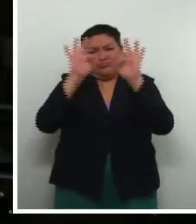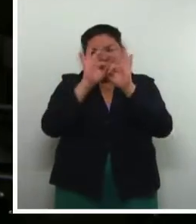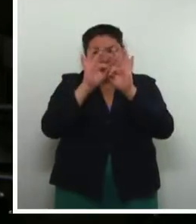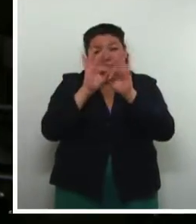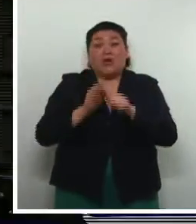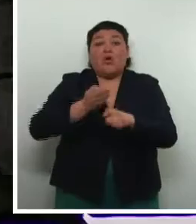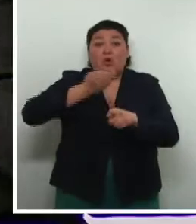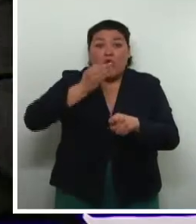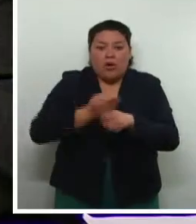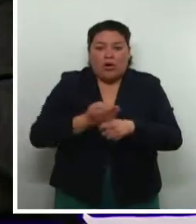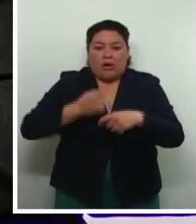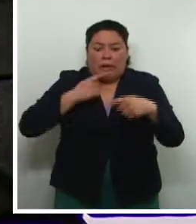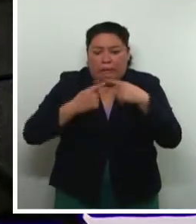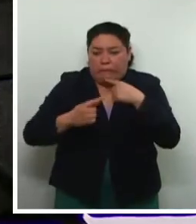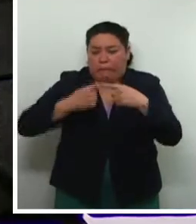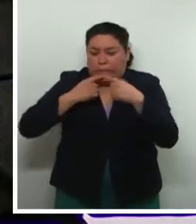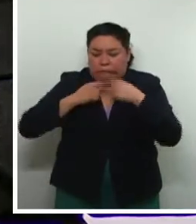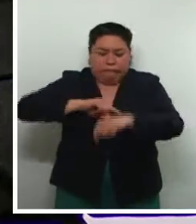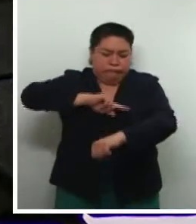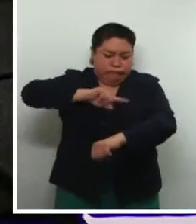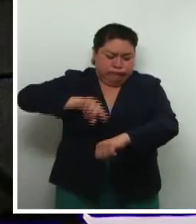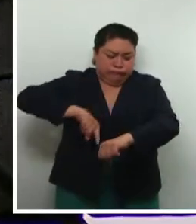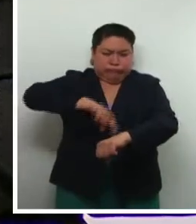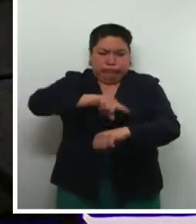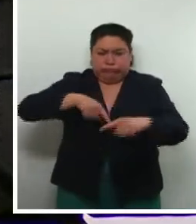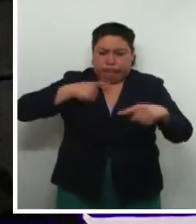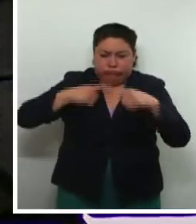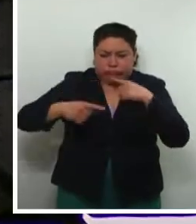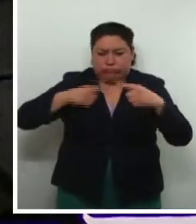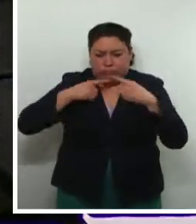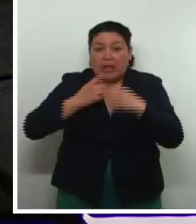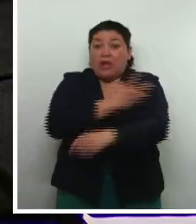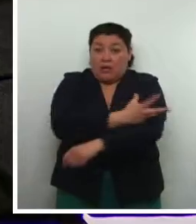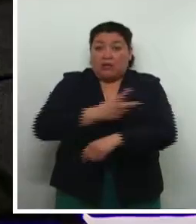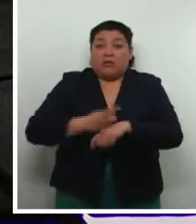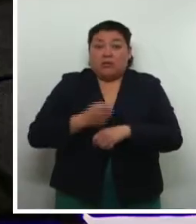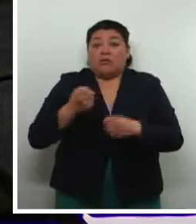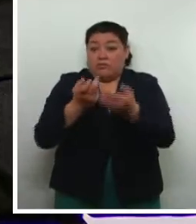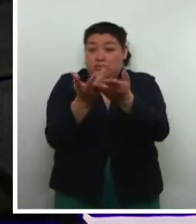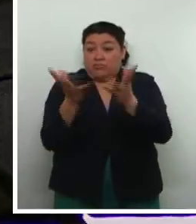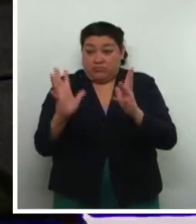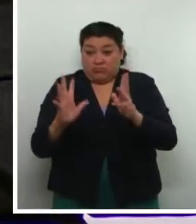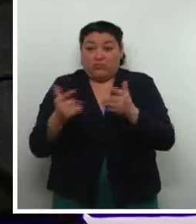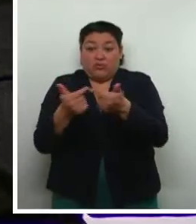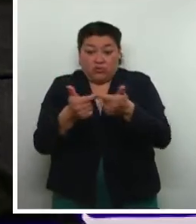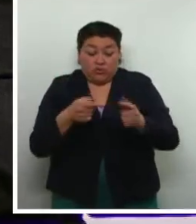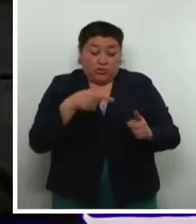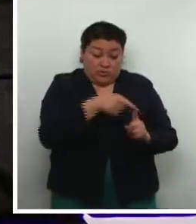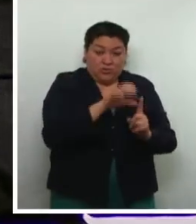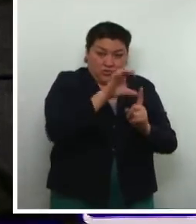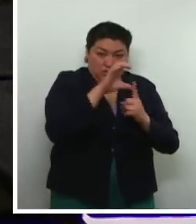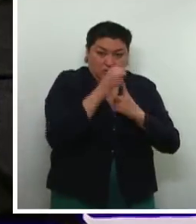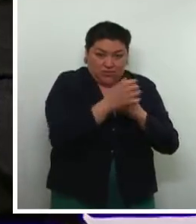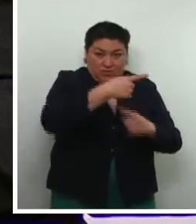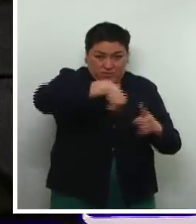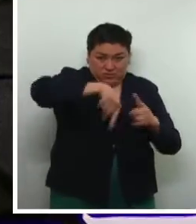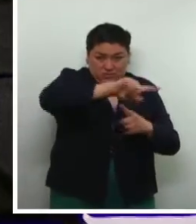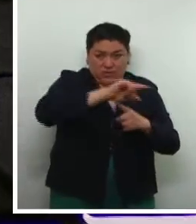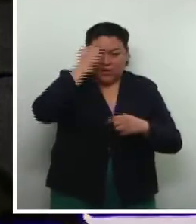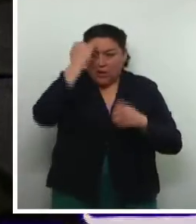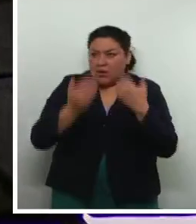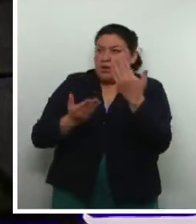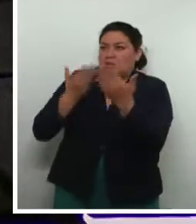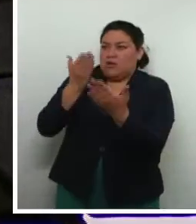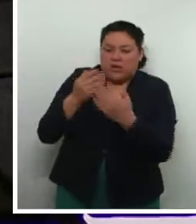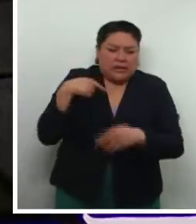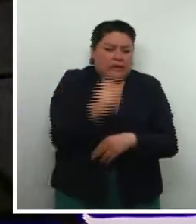llevado muchas horas de trabajo y además hay que reconocer el esfuerzo que realizaron los integrantes de la comisión y los proponentes de